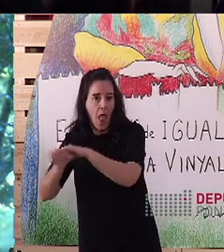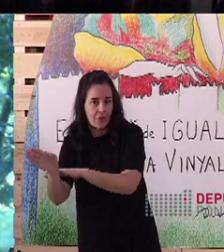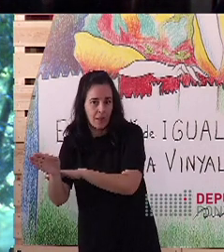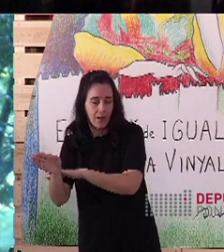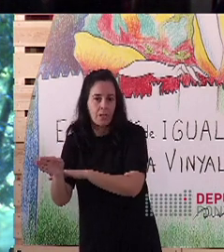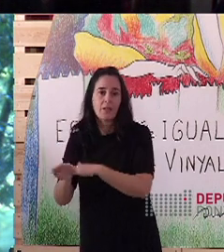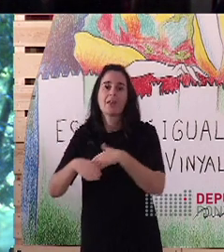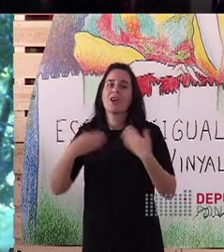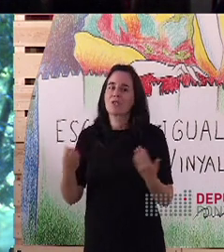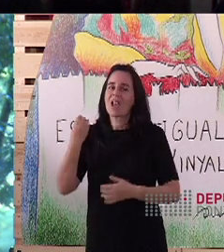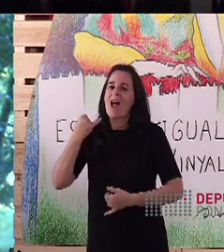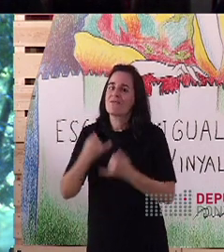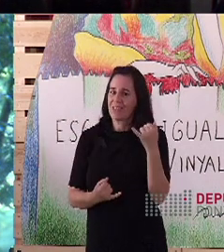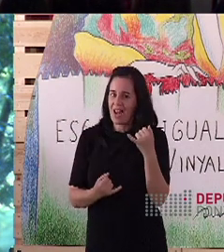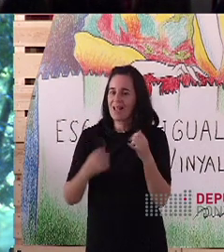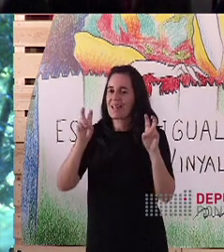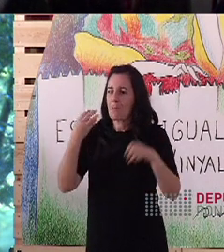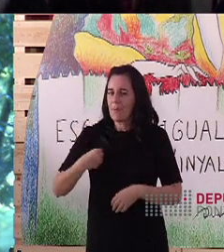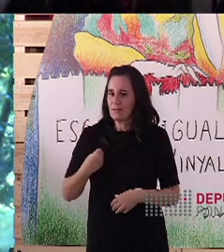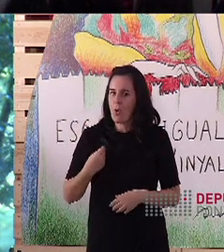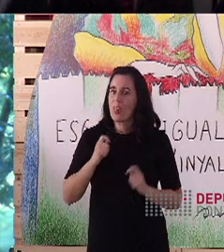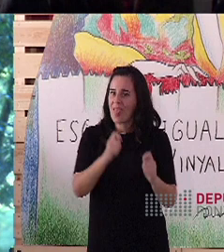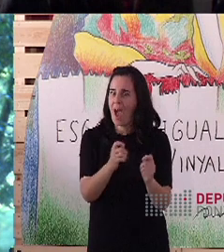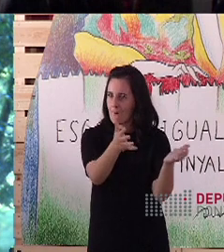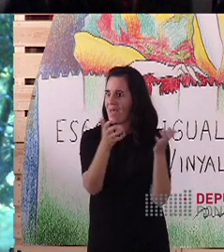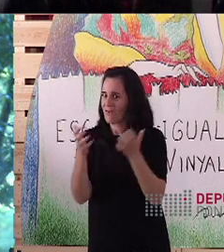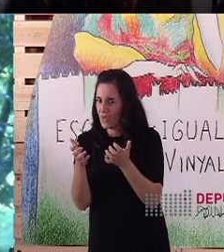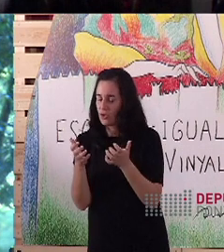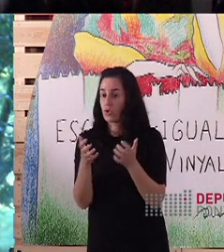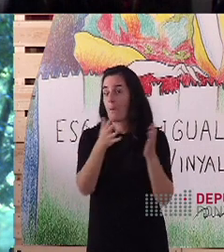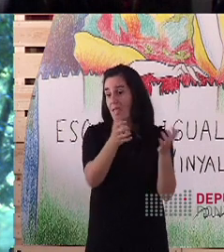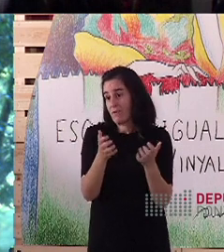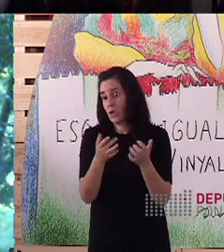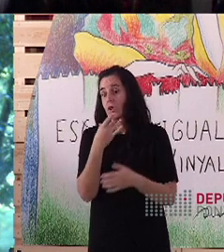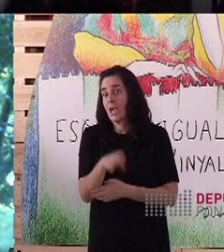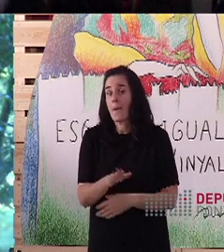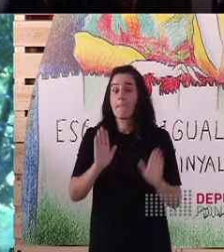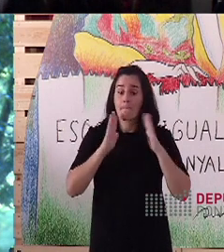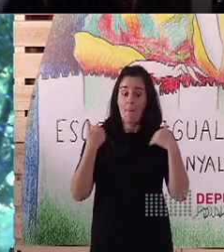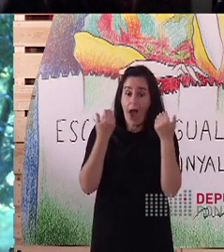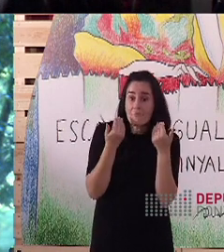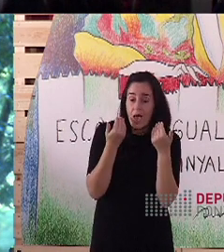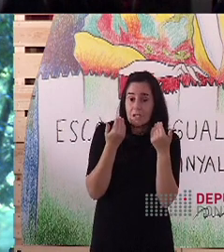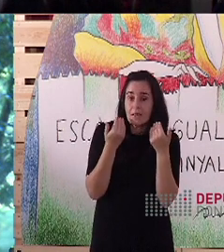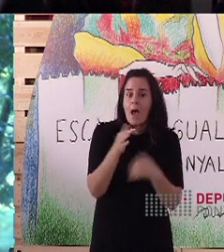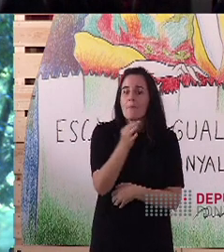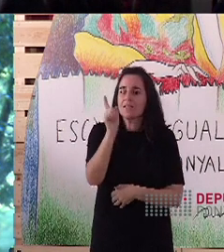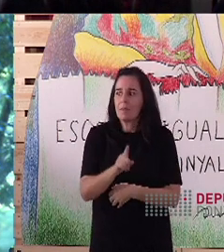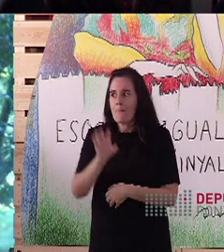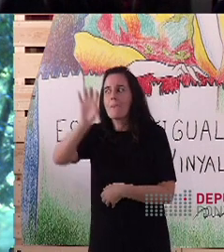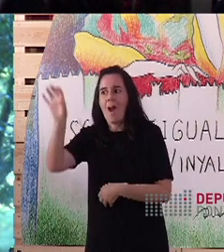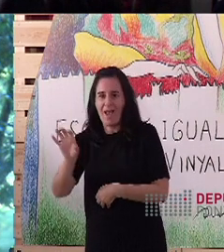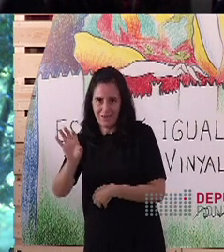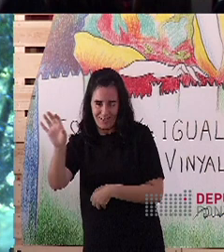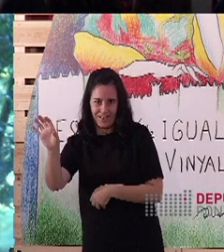que proporcionó muchos beneficios a las mafias que organizaron estas agencias, pero también a los países. Y enseguida